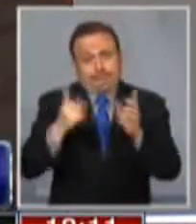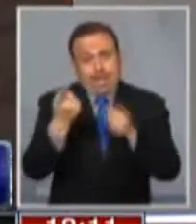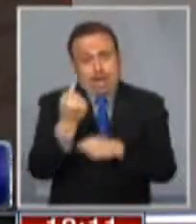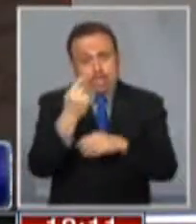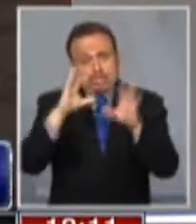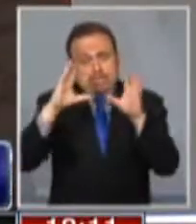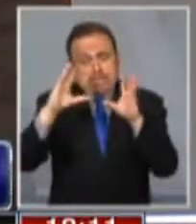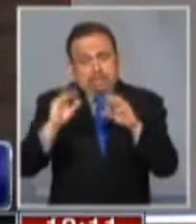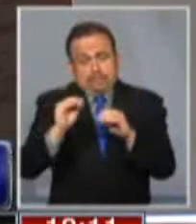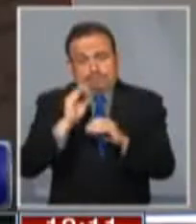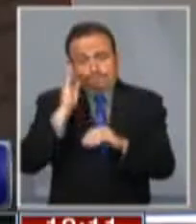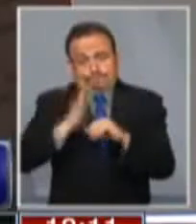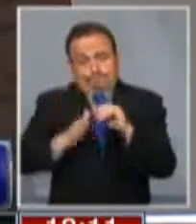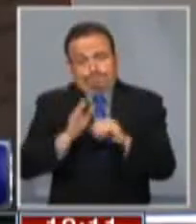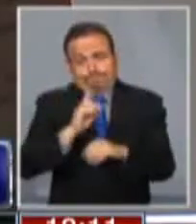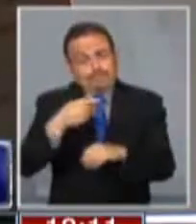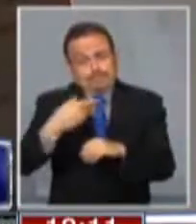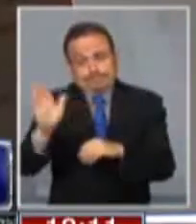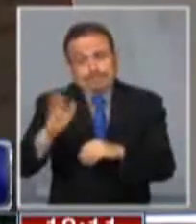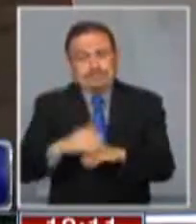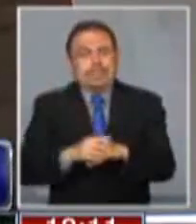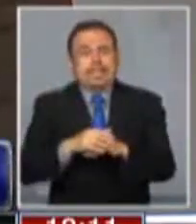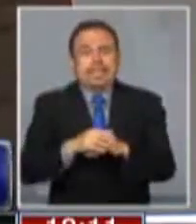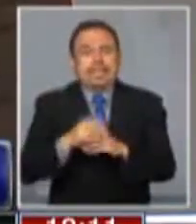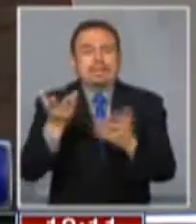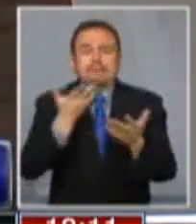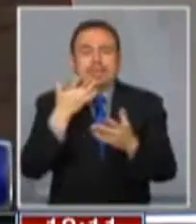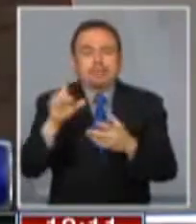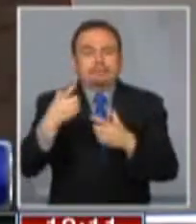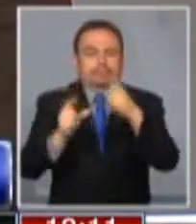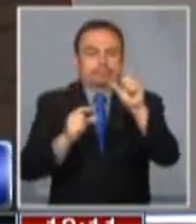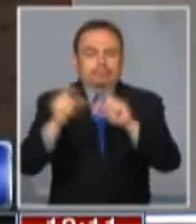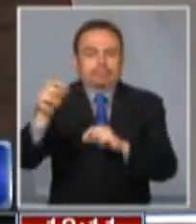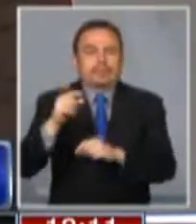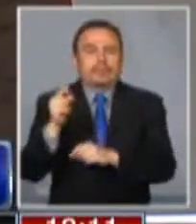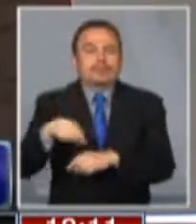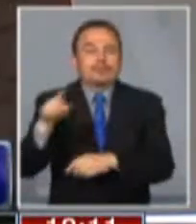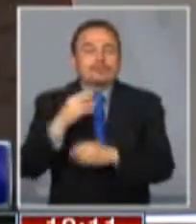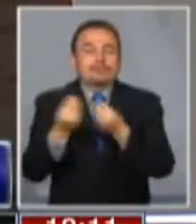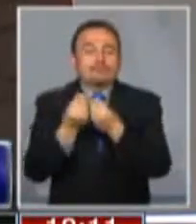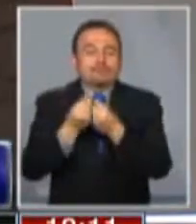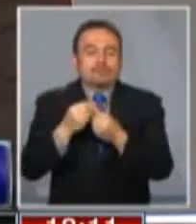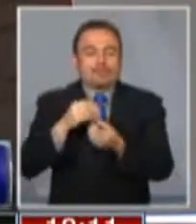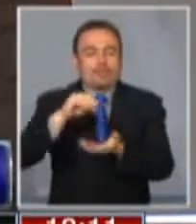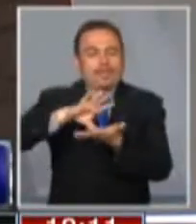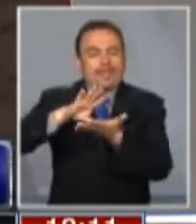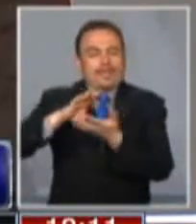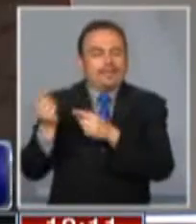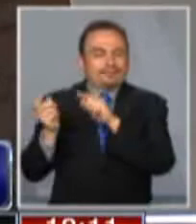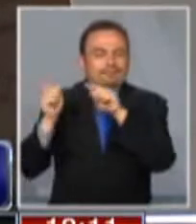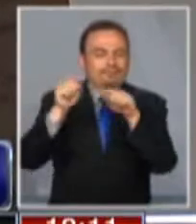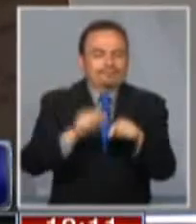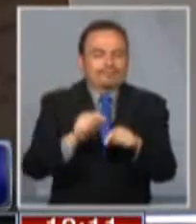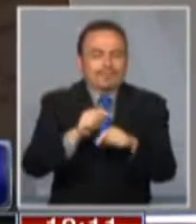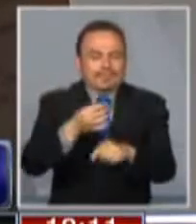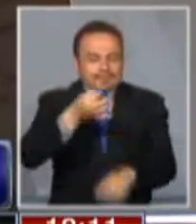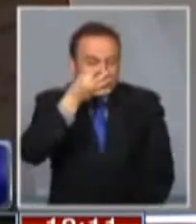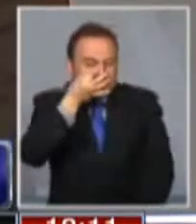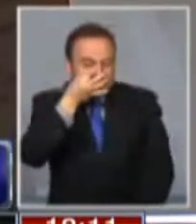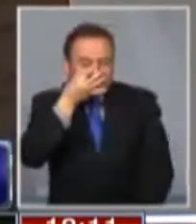turistas, clientes nacionales que acostumbraban a ir al principal barrio bohemio, como decías tú, turístico y comercial del